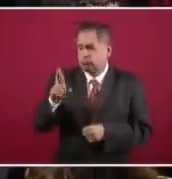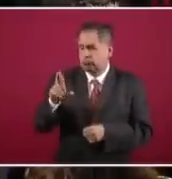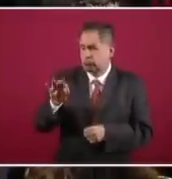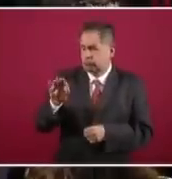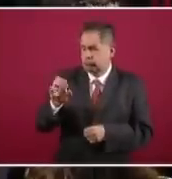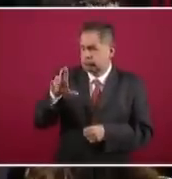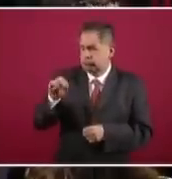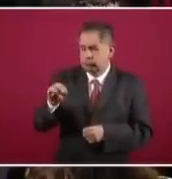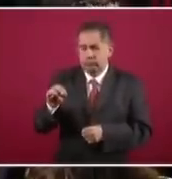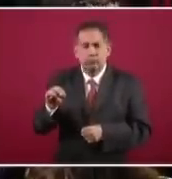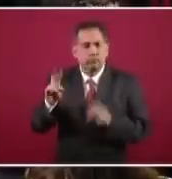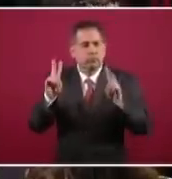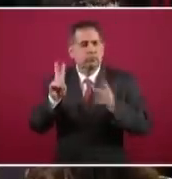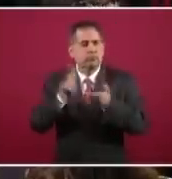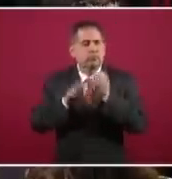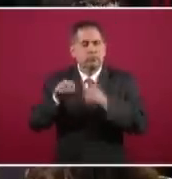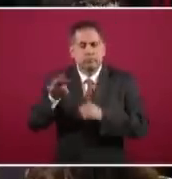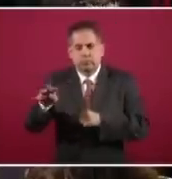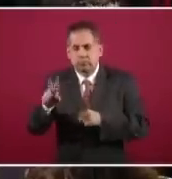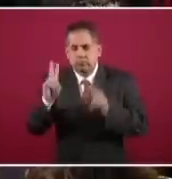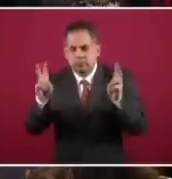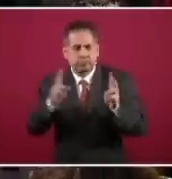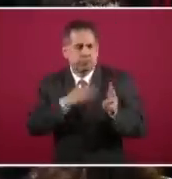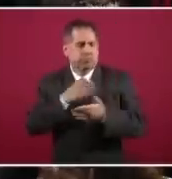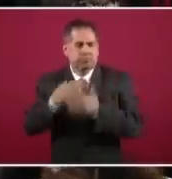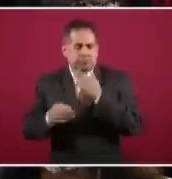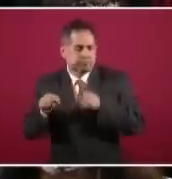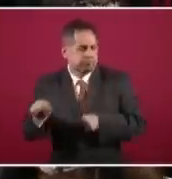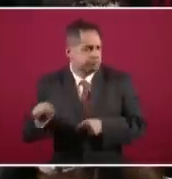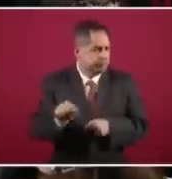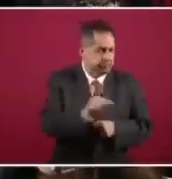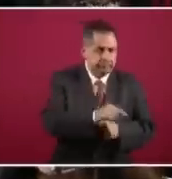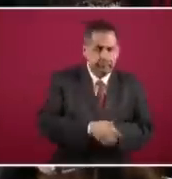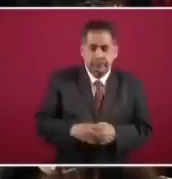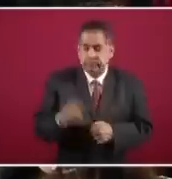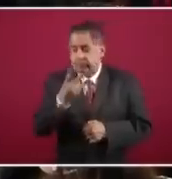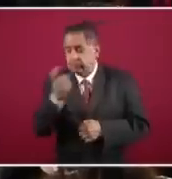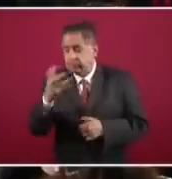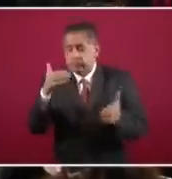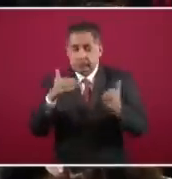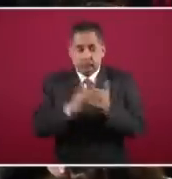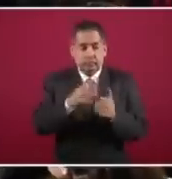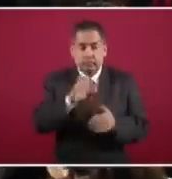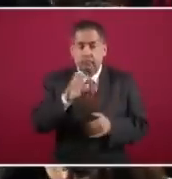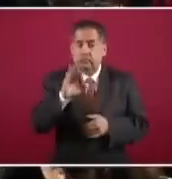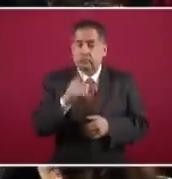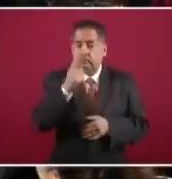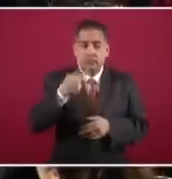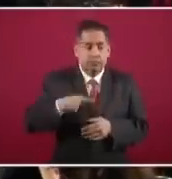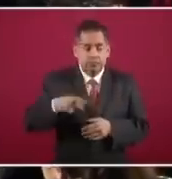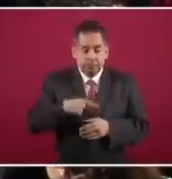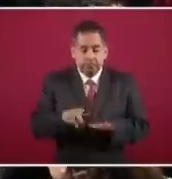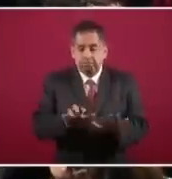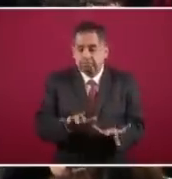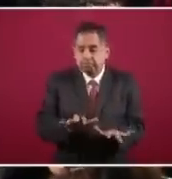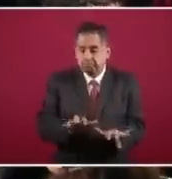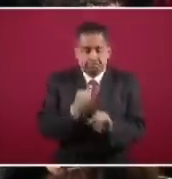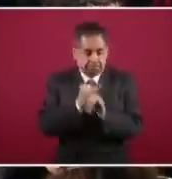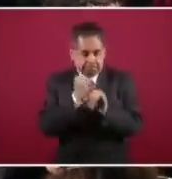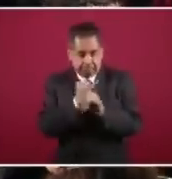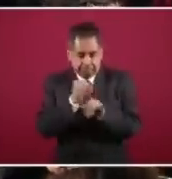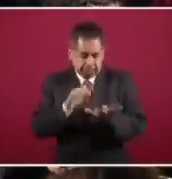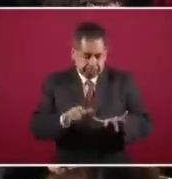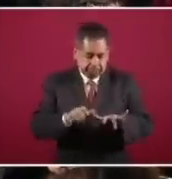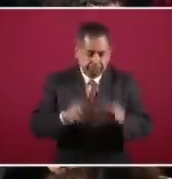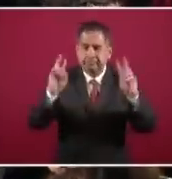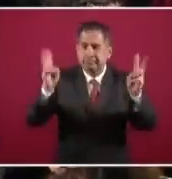Fin 2019. Más de 50,251 consumidores consultaron por internet la